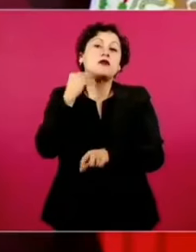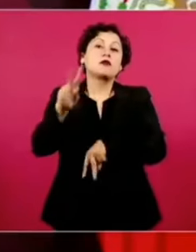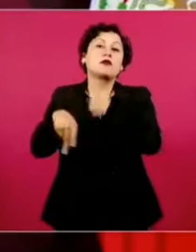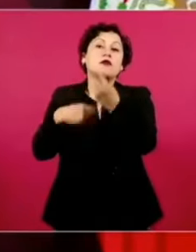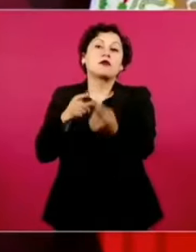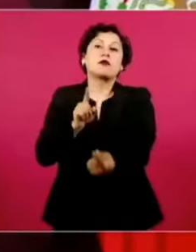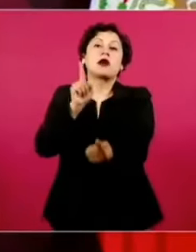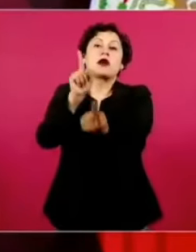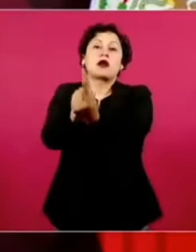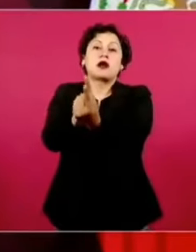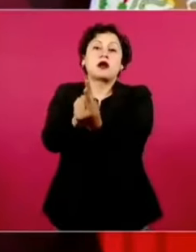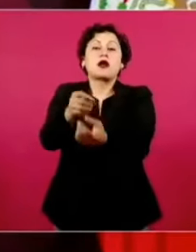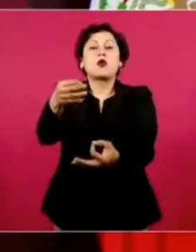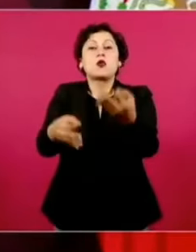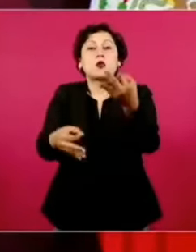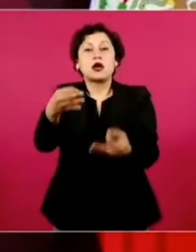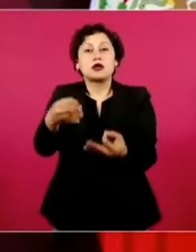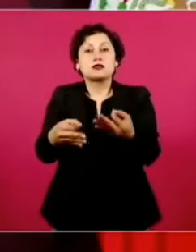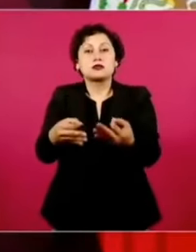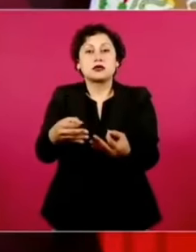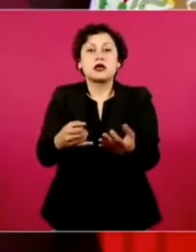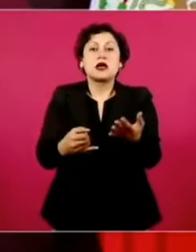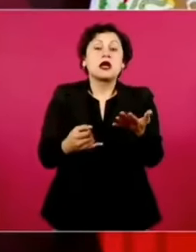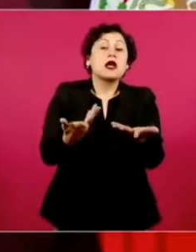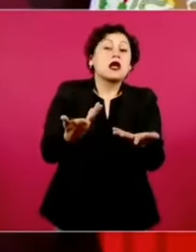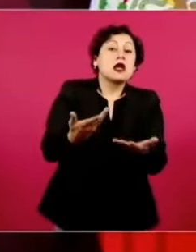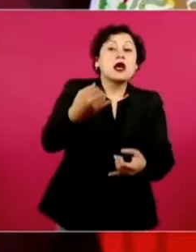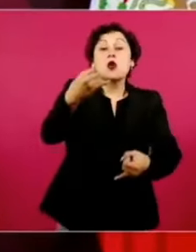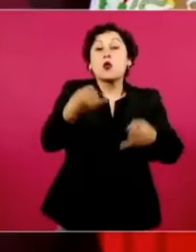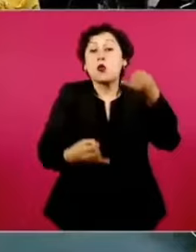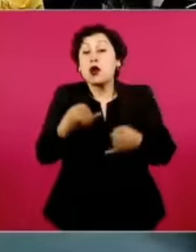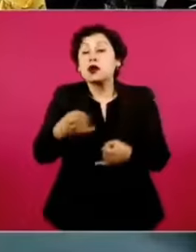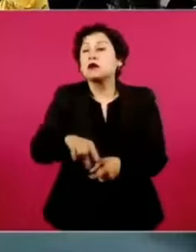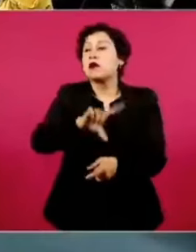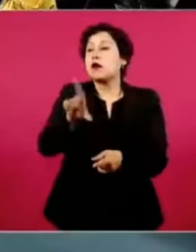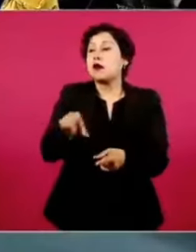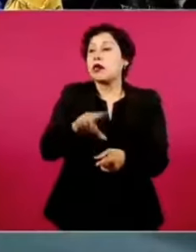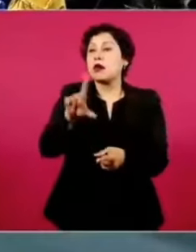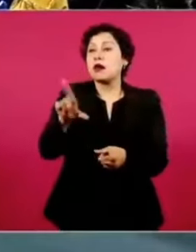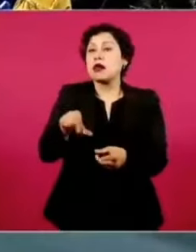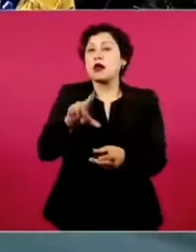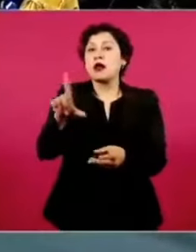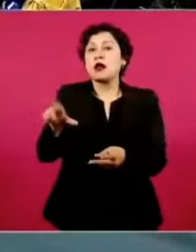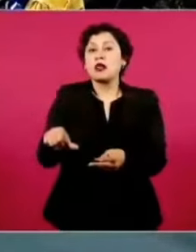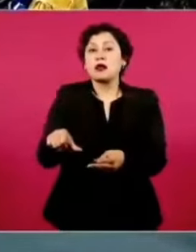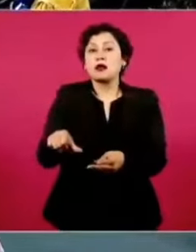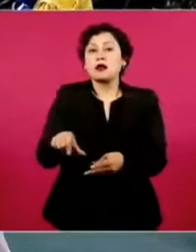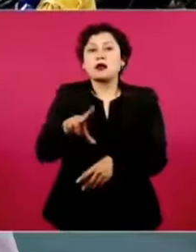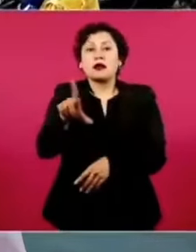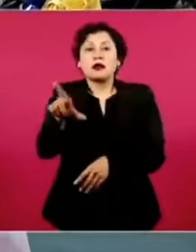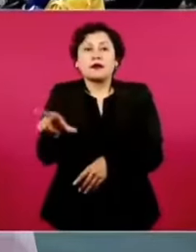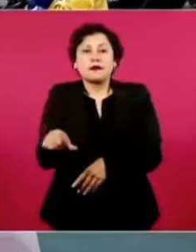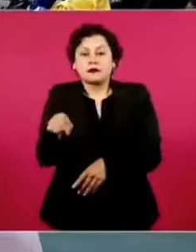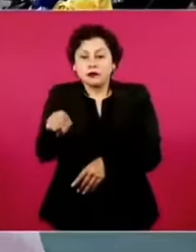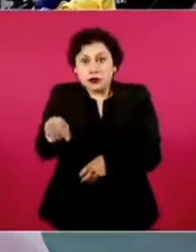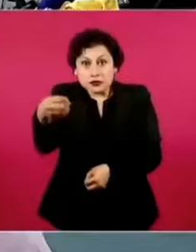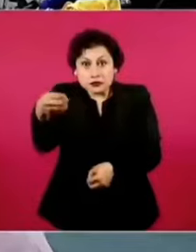y largas y largas y largas. Y luego un mes de vacaciones, los ministros.